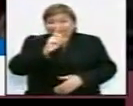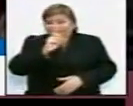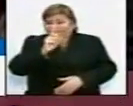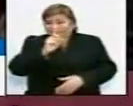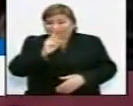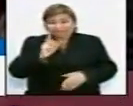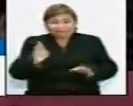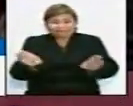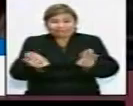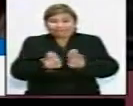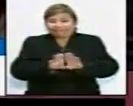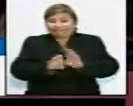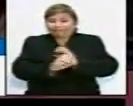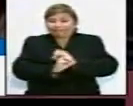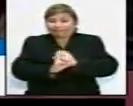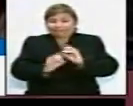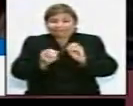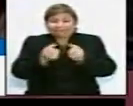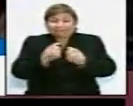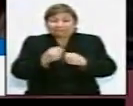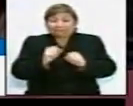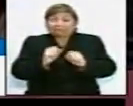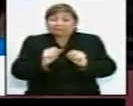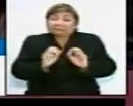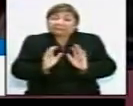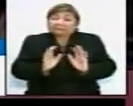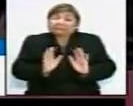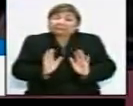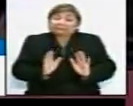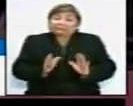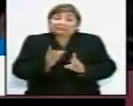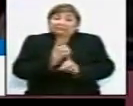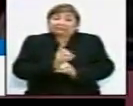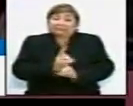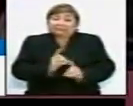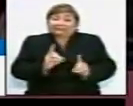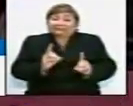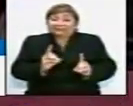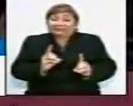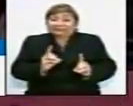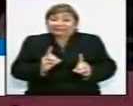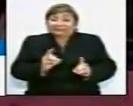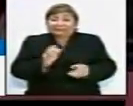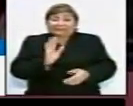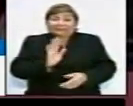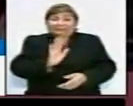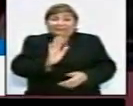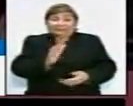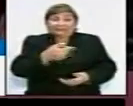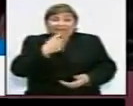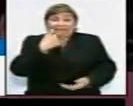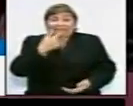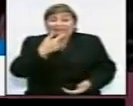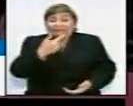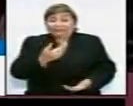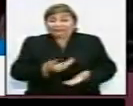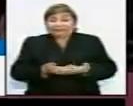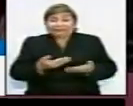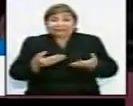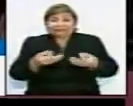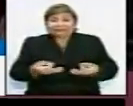cierra a ninguna posibilidad de democracia en sus expresiones,